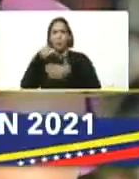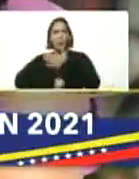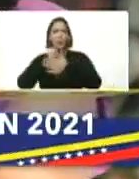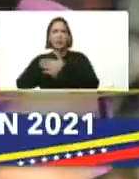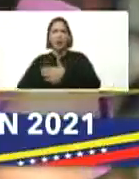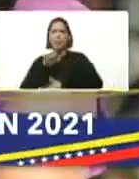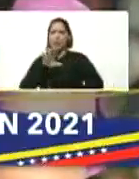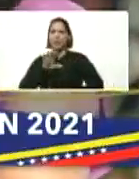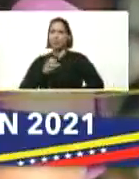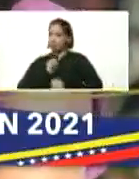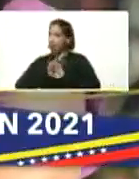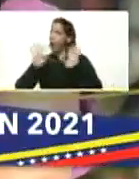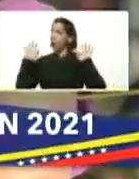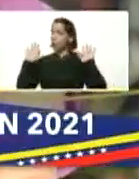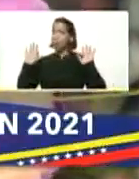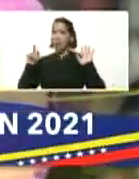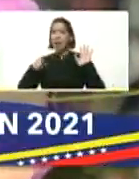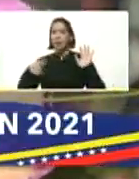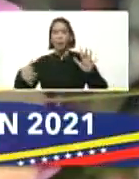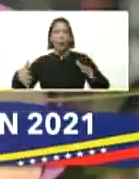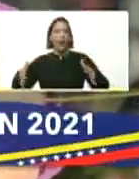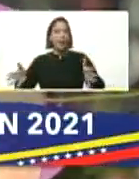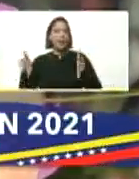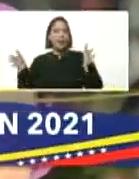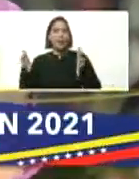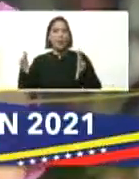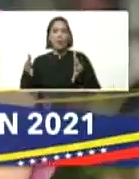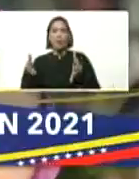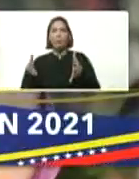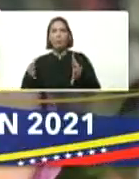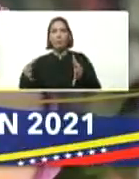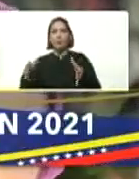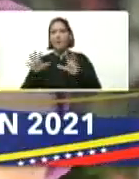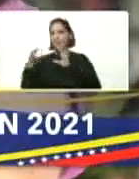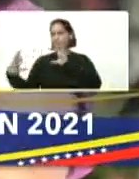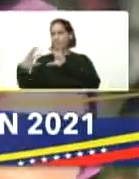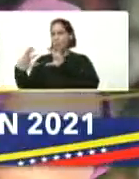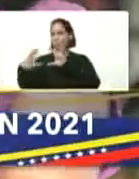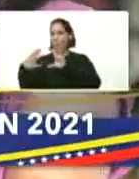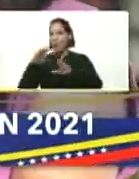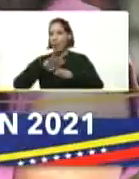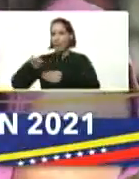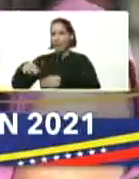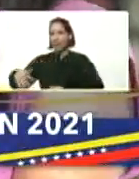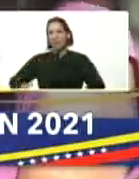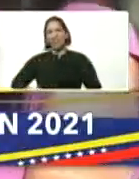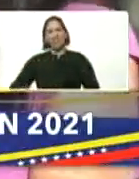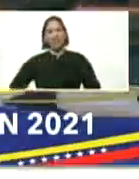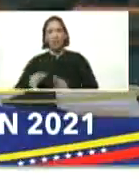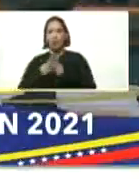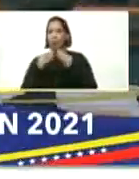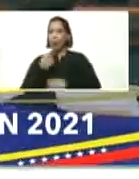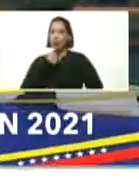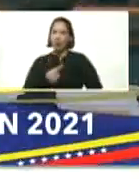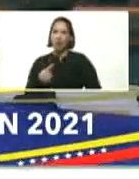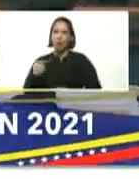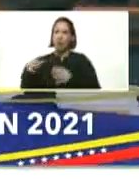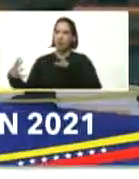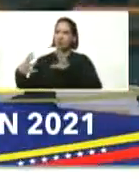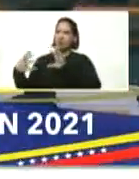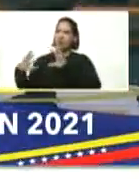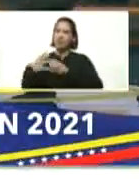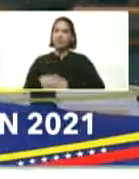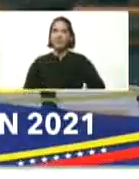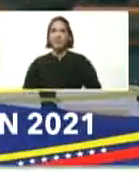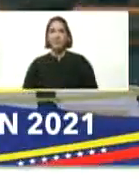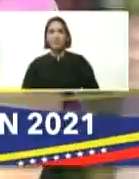República. Claro, es un estímulo muy grande. Bueno, bromas aparte, que ya están son muy chistes, gastadas. ¿Qué decir? Todo esto que dijimos son chistes, son bromas.